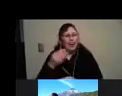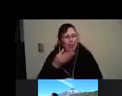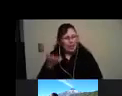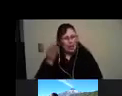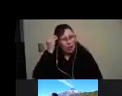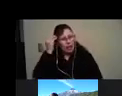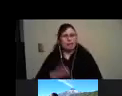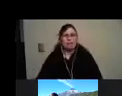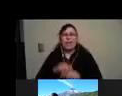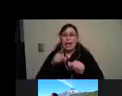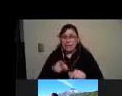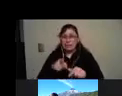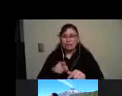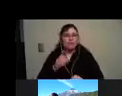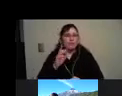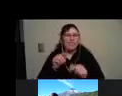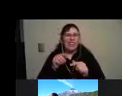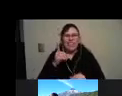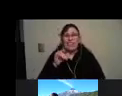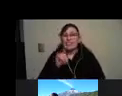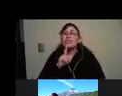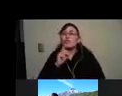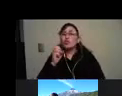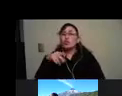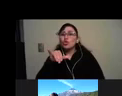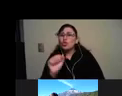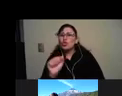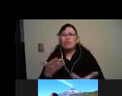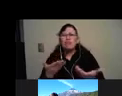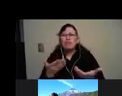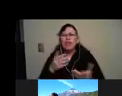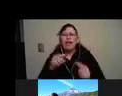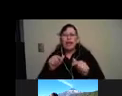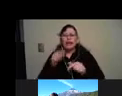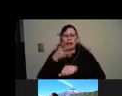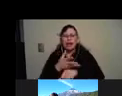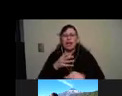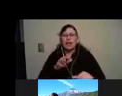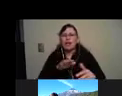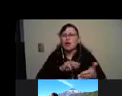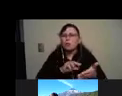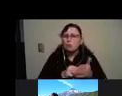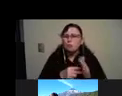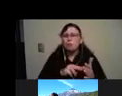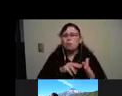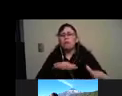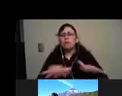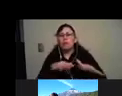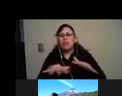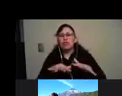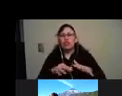esta distonía es un proceso que está explicado mediante los mecanismos alterados de inervación recíproca.